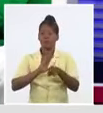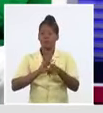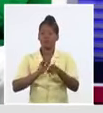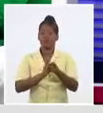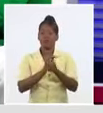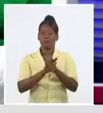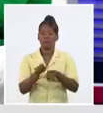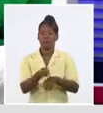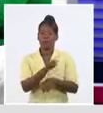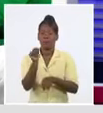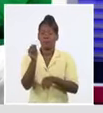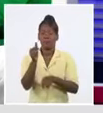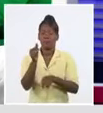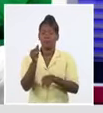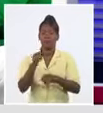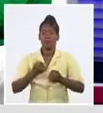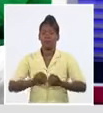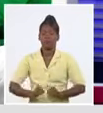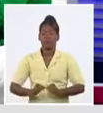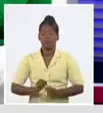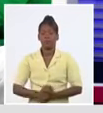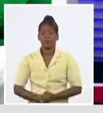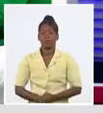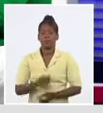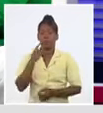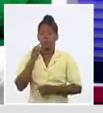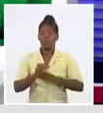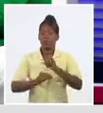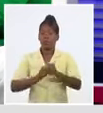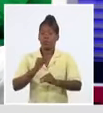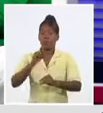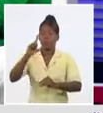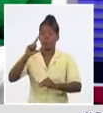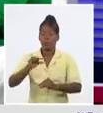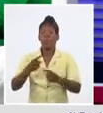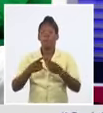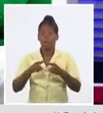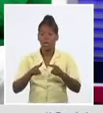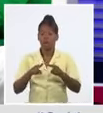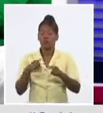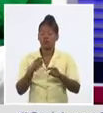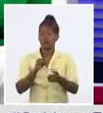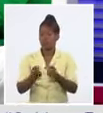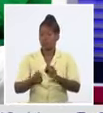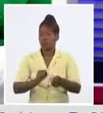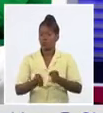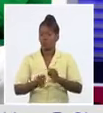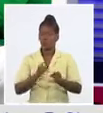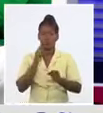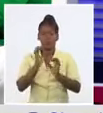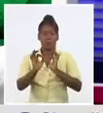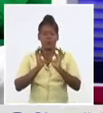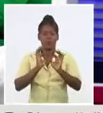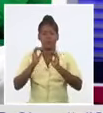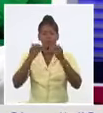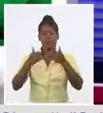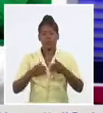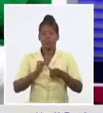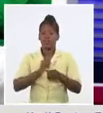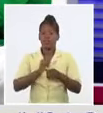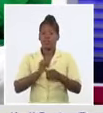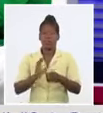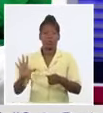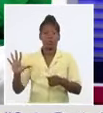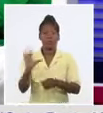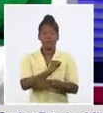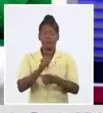día de ayer. Ha ido bajando, pero esperamos seguir trabajando y que se siga disminuyendo con